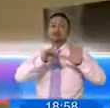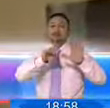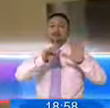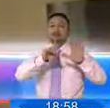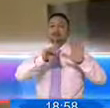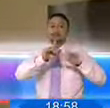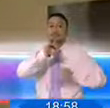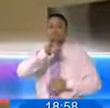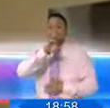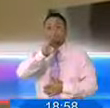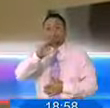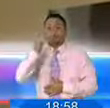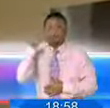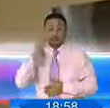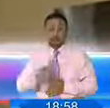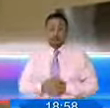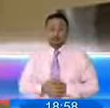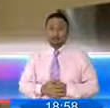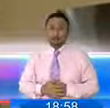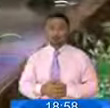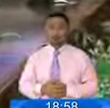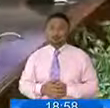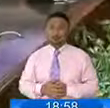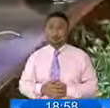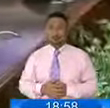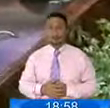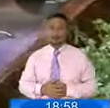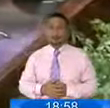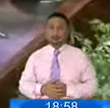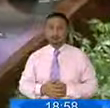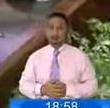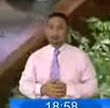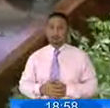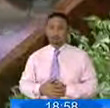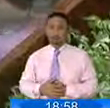días después de la convocatoria. En Quito informó Andrea Valareso.